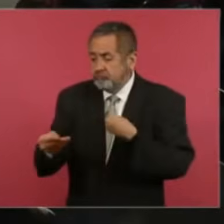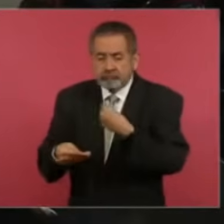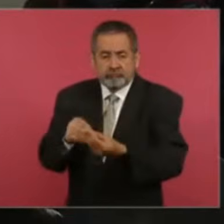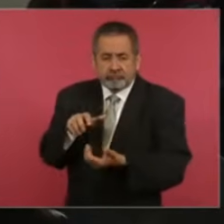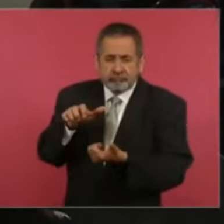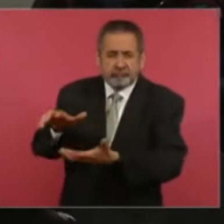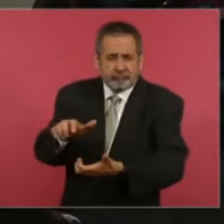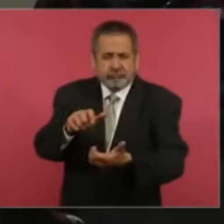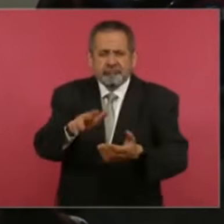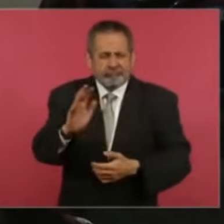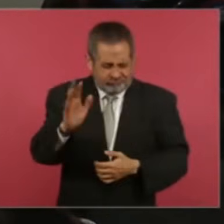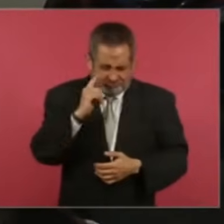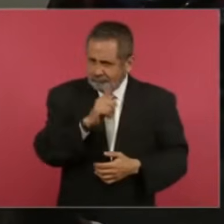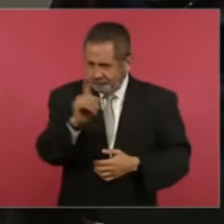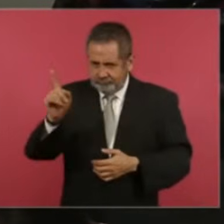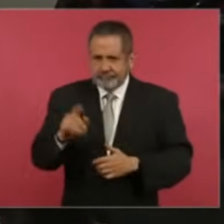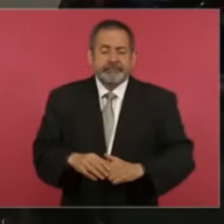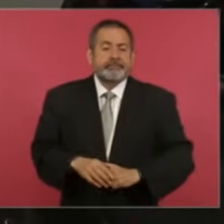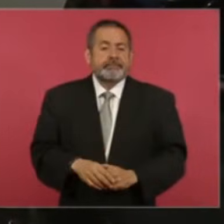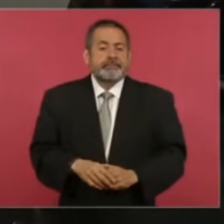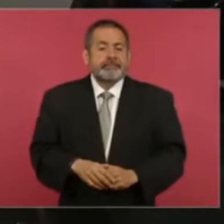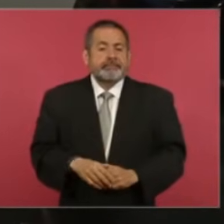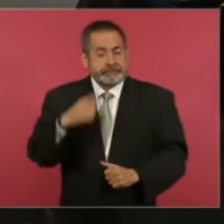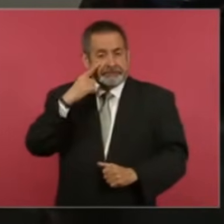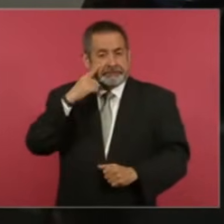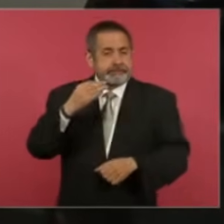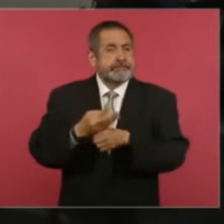Vamos a entregar